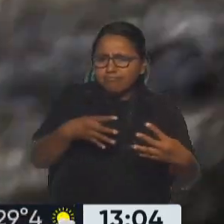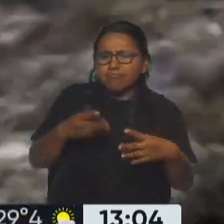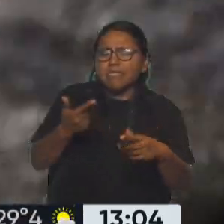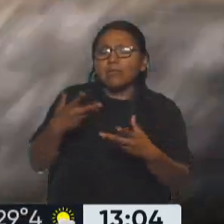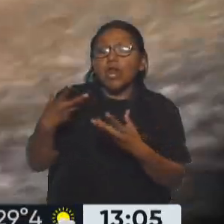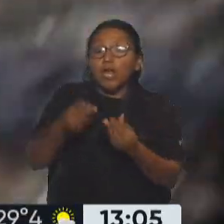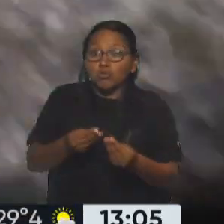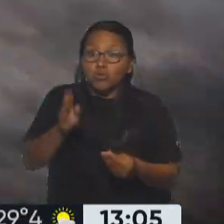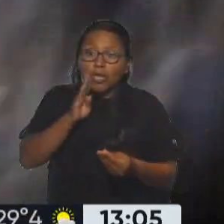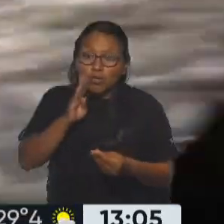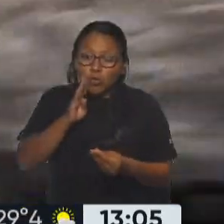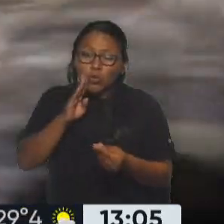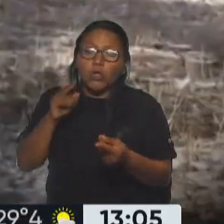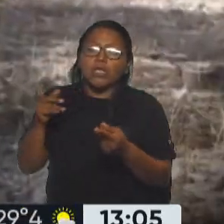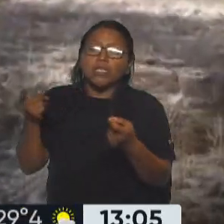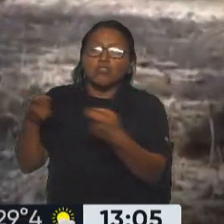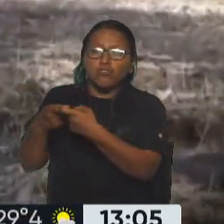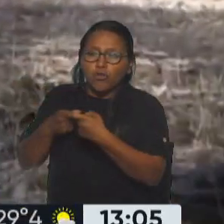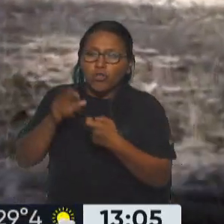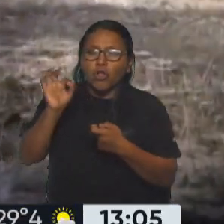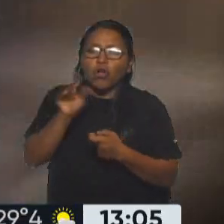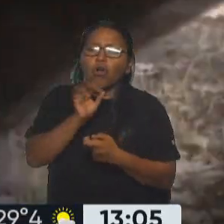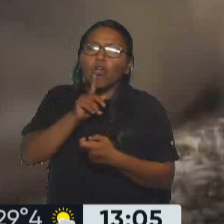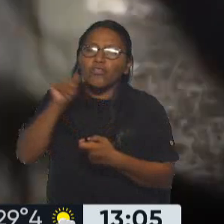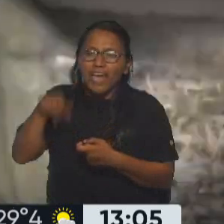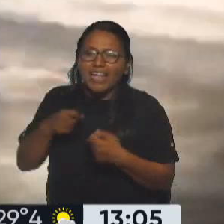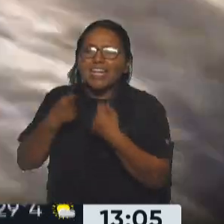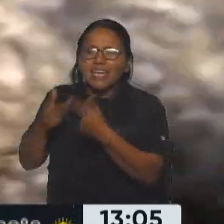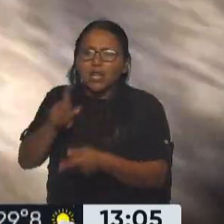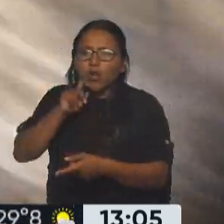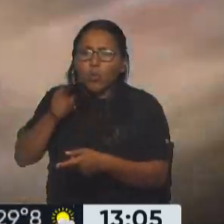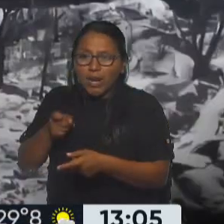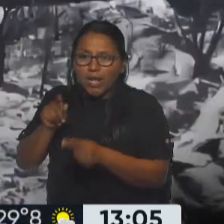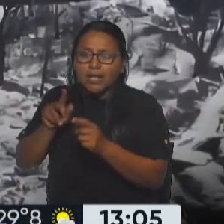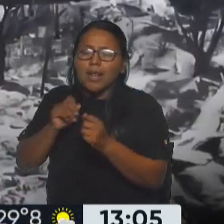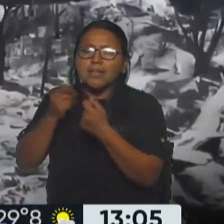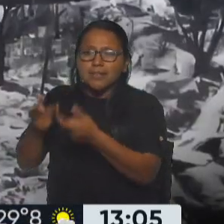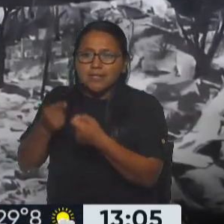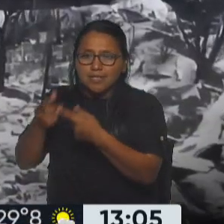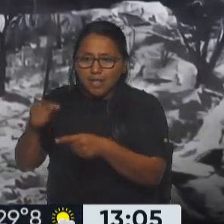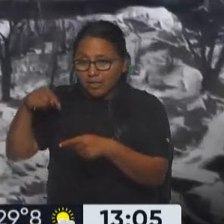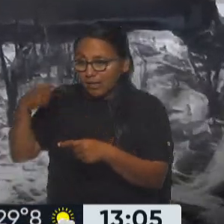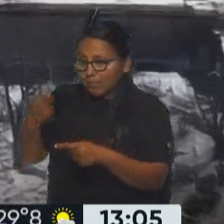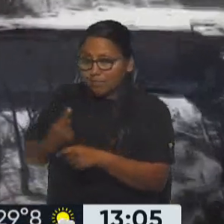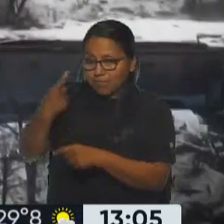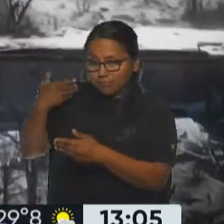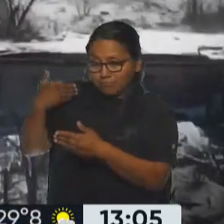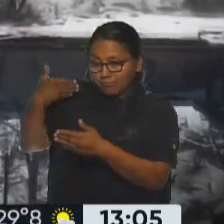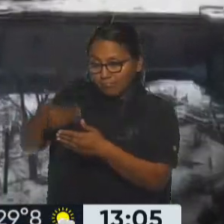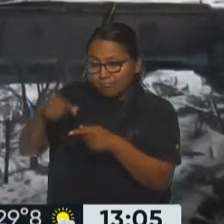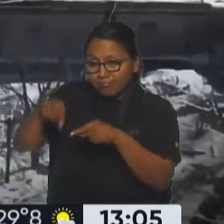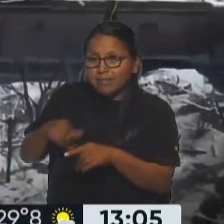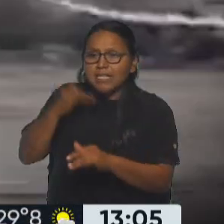de Estados Unidos y sus socios de la OTAN, que suministraron a los ucranianos desde el primer momento y hasta la actualidad. Constante